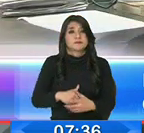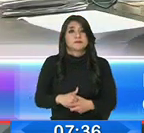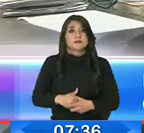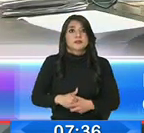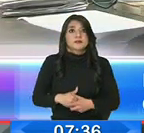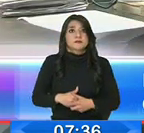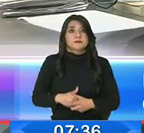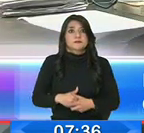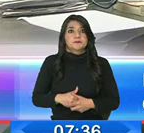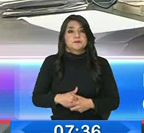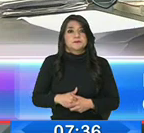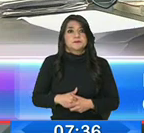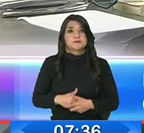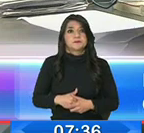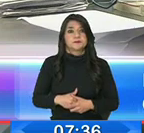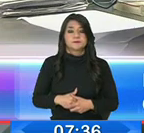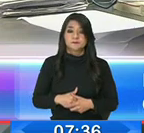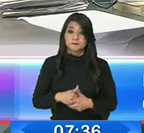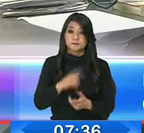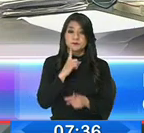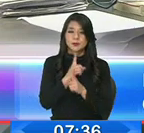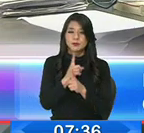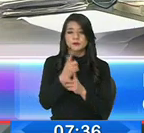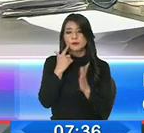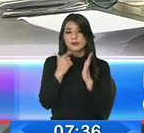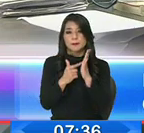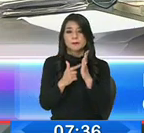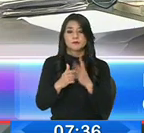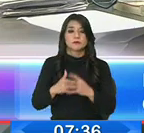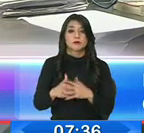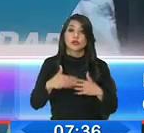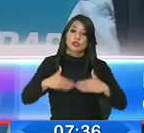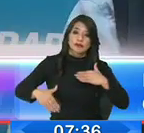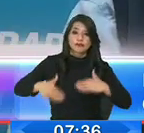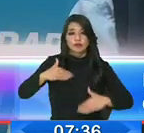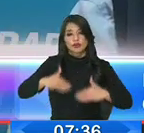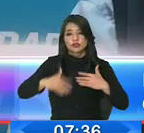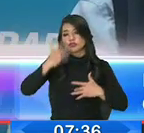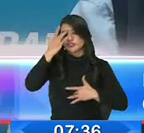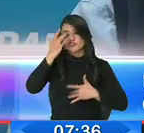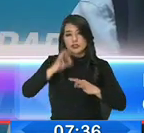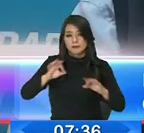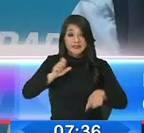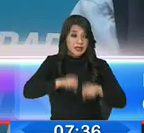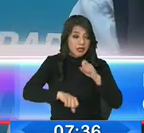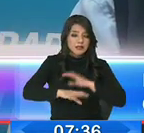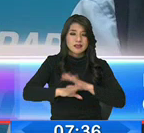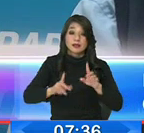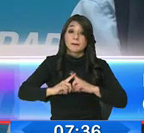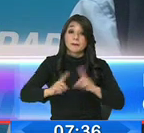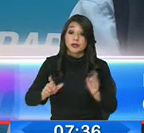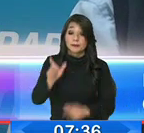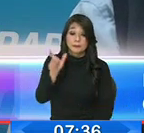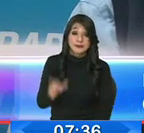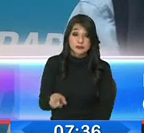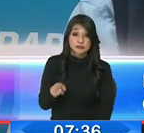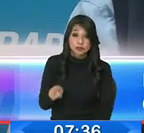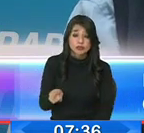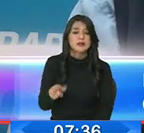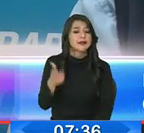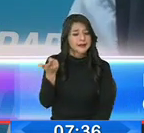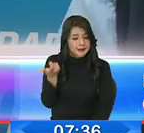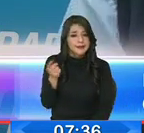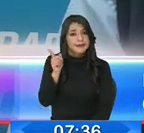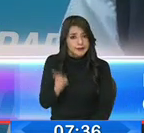el robot no se enferma, el robot no puede dañarse, pero el ser humano,